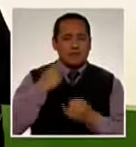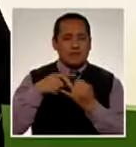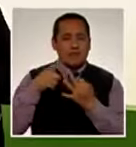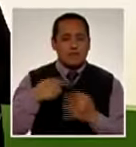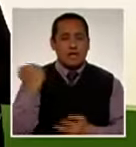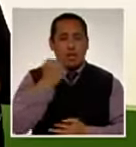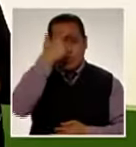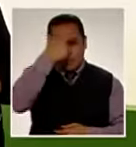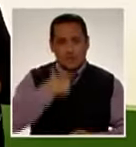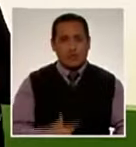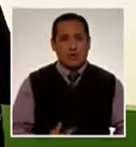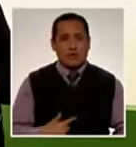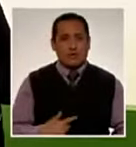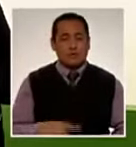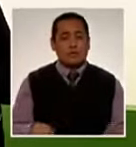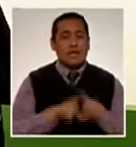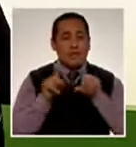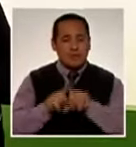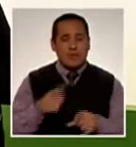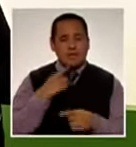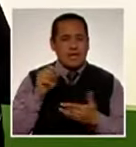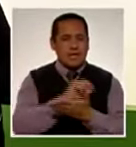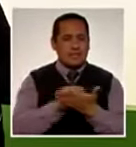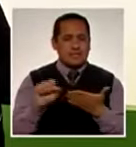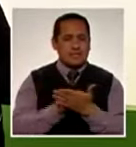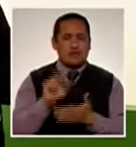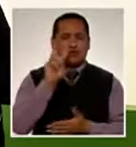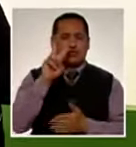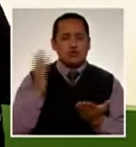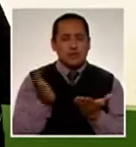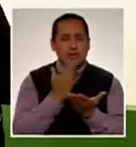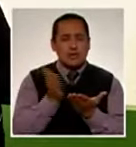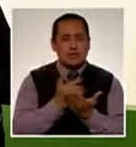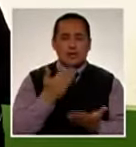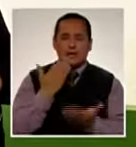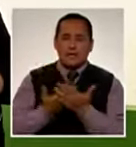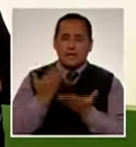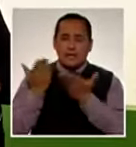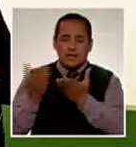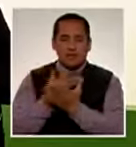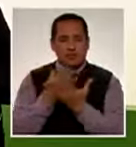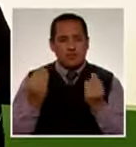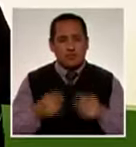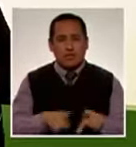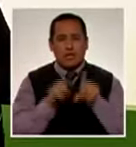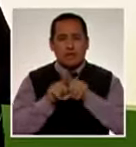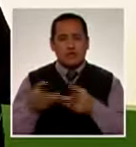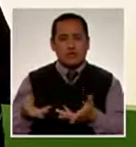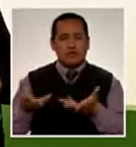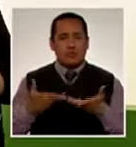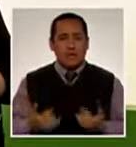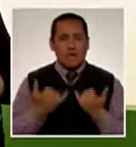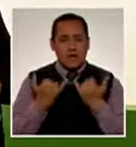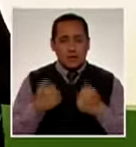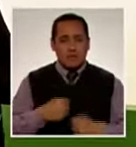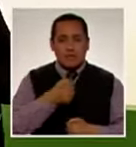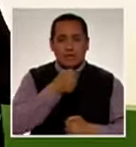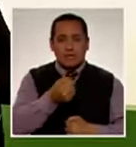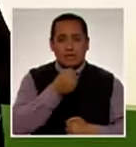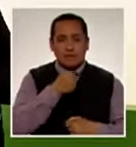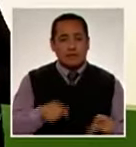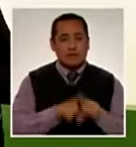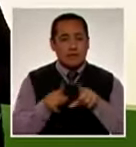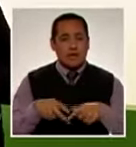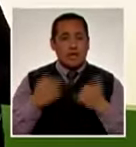sobre sus logros personales también. Además, ha escrito ya 2 libros. Le agradecemos muchísimo, Nick, el habernos recibido para